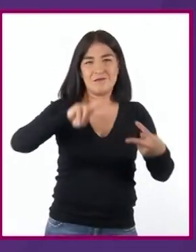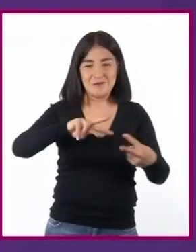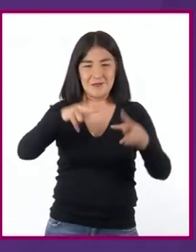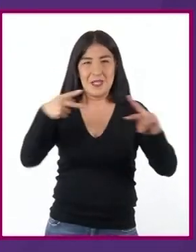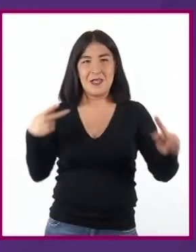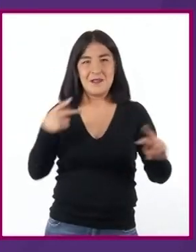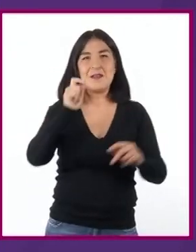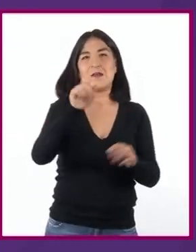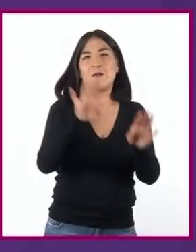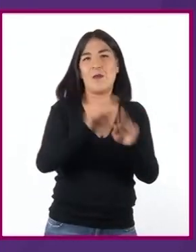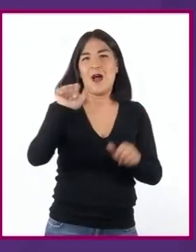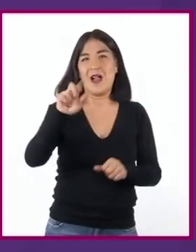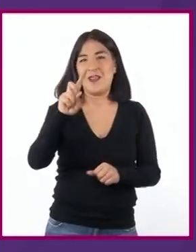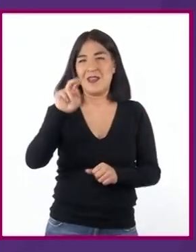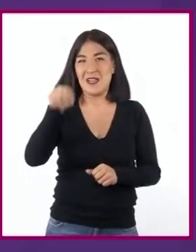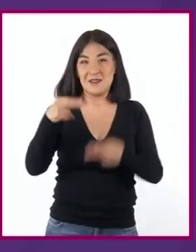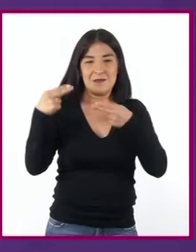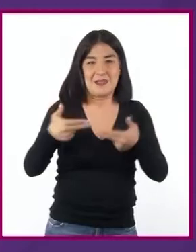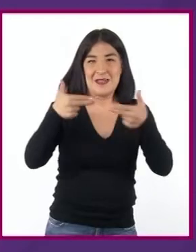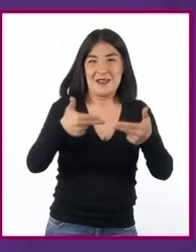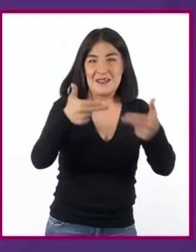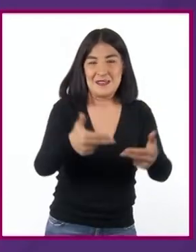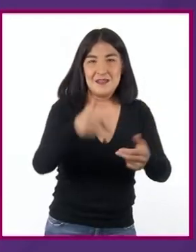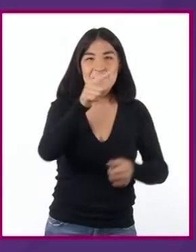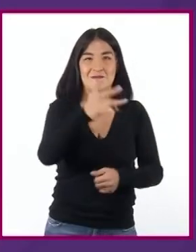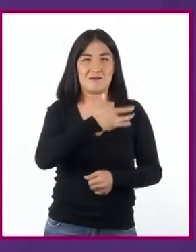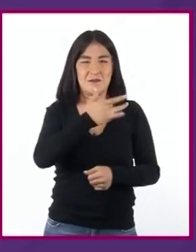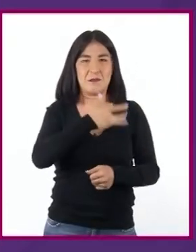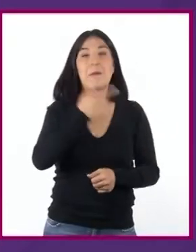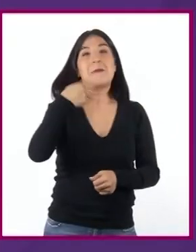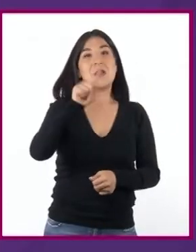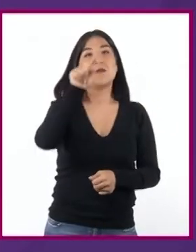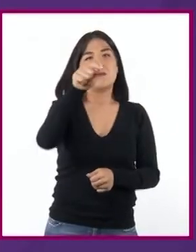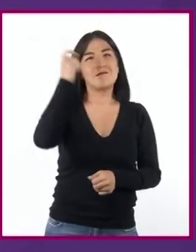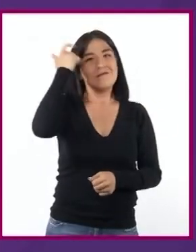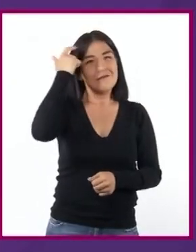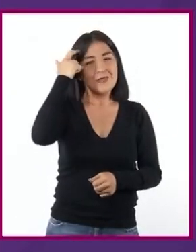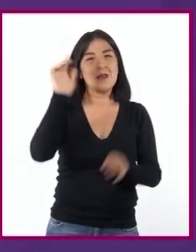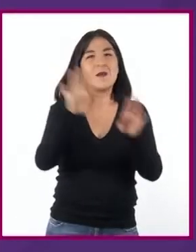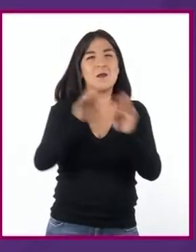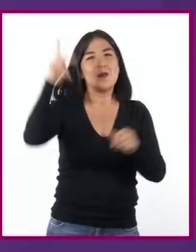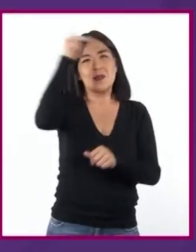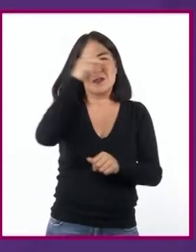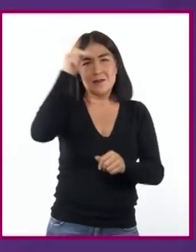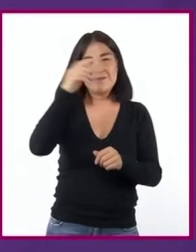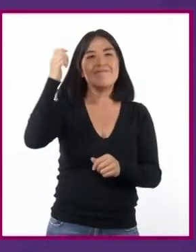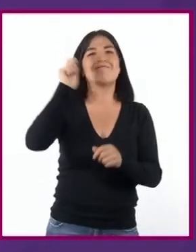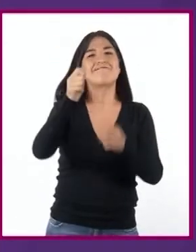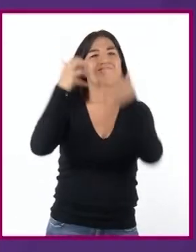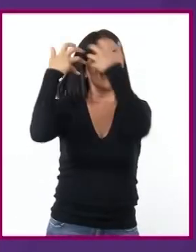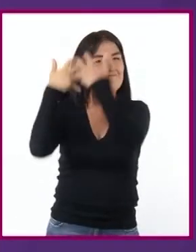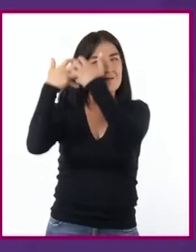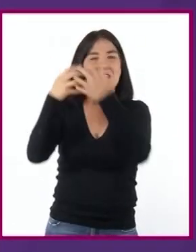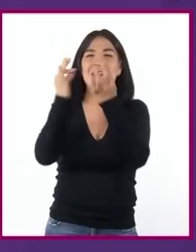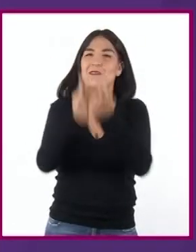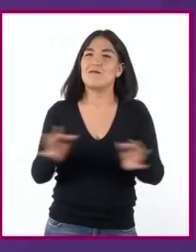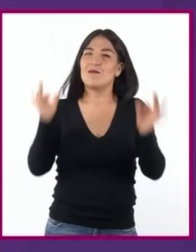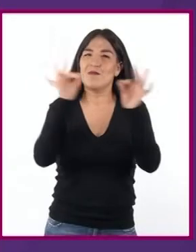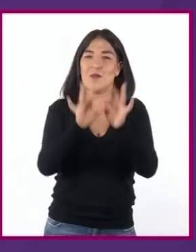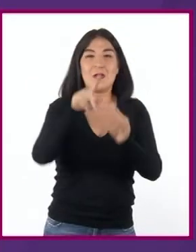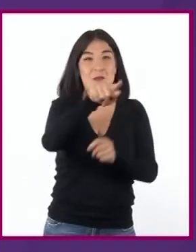a desarrollar problemas cardíacos, tu actitud mental y psicológica es fundamental. Si tienes